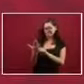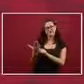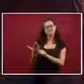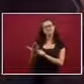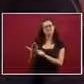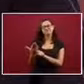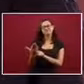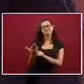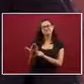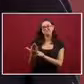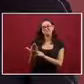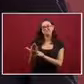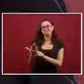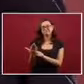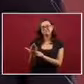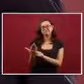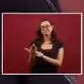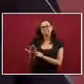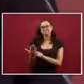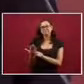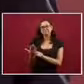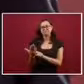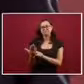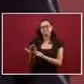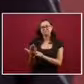Y sentí de que era